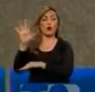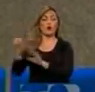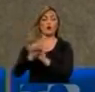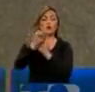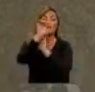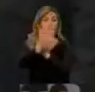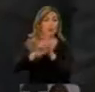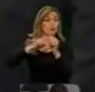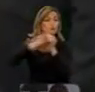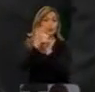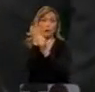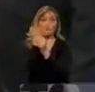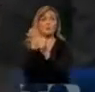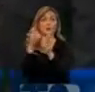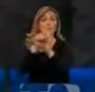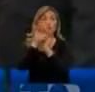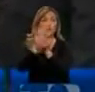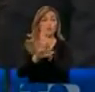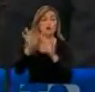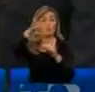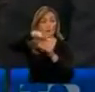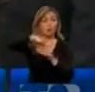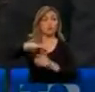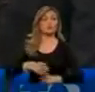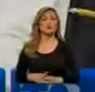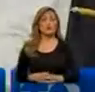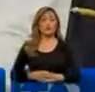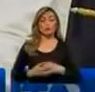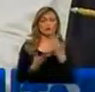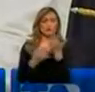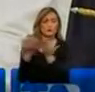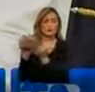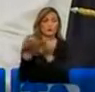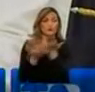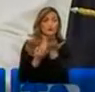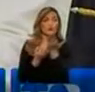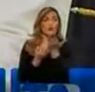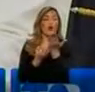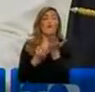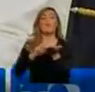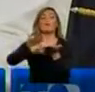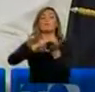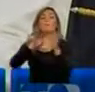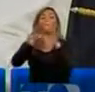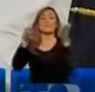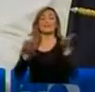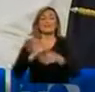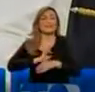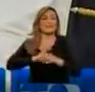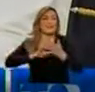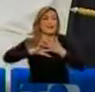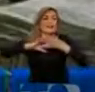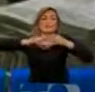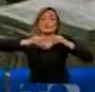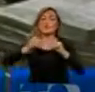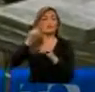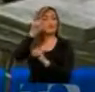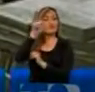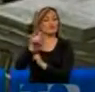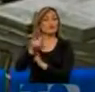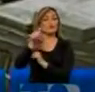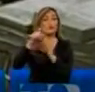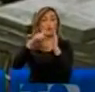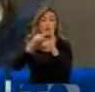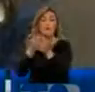donante principal. En espera de la asignación presupuestaria, nuevamente se reunieron las mesas técnicas para buscar soluciones a las necesidades de